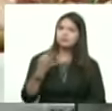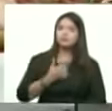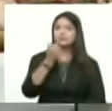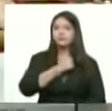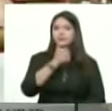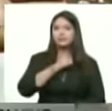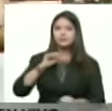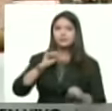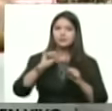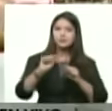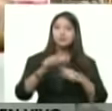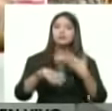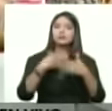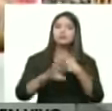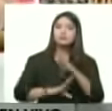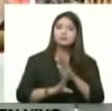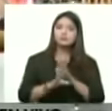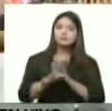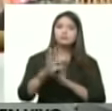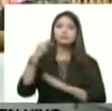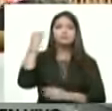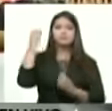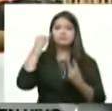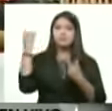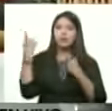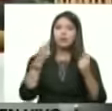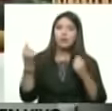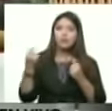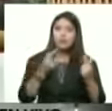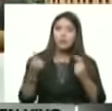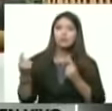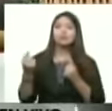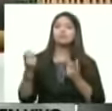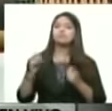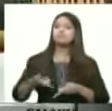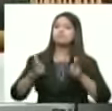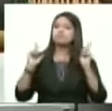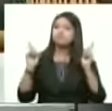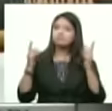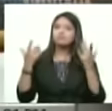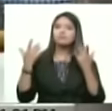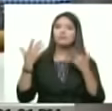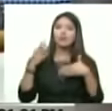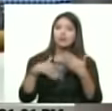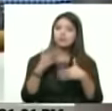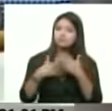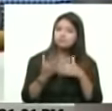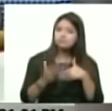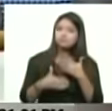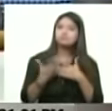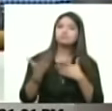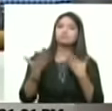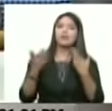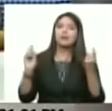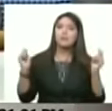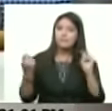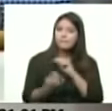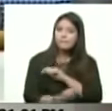afrontemos y llevemos adelante iniciativas económicas que nos permitan cabalgar y